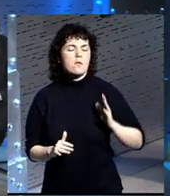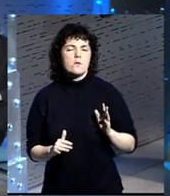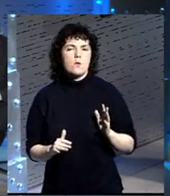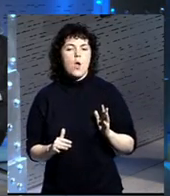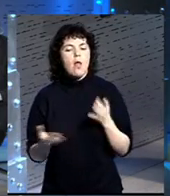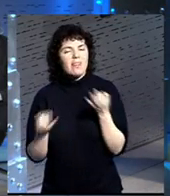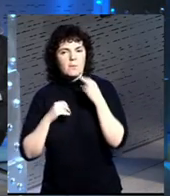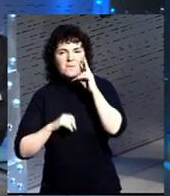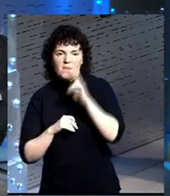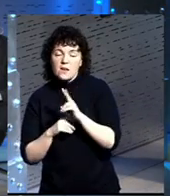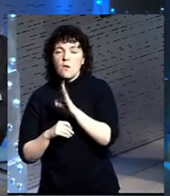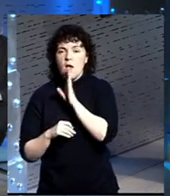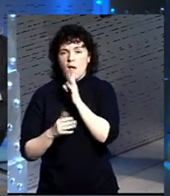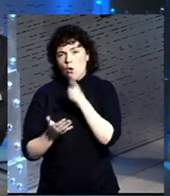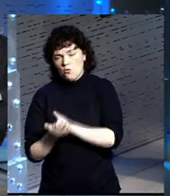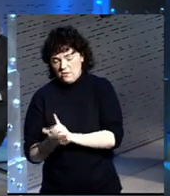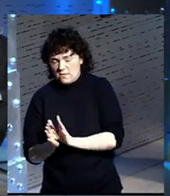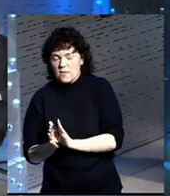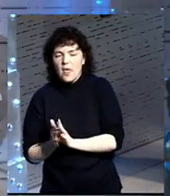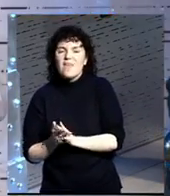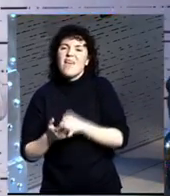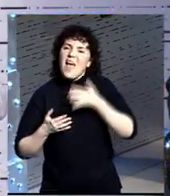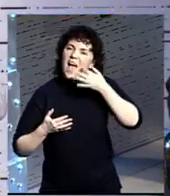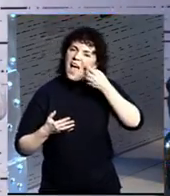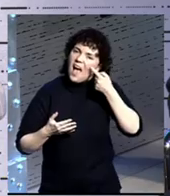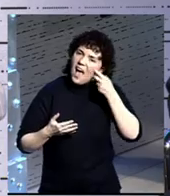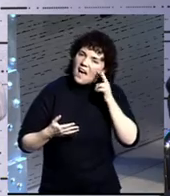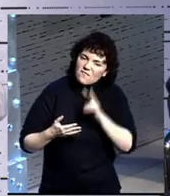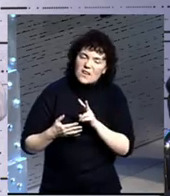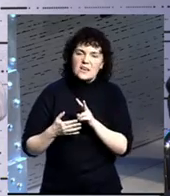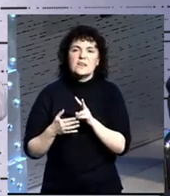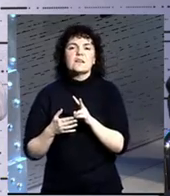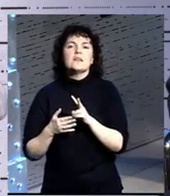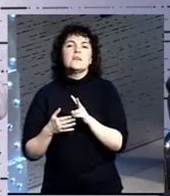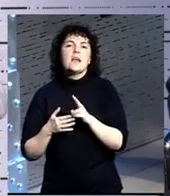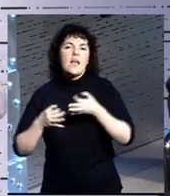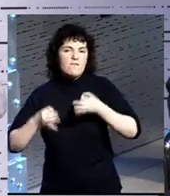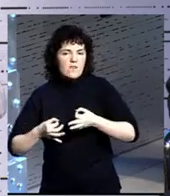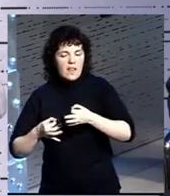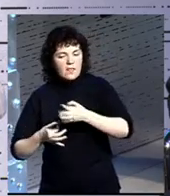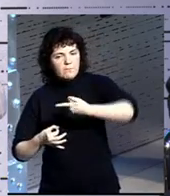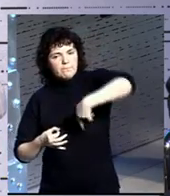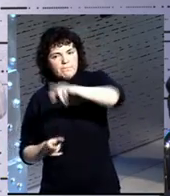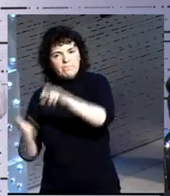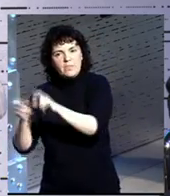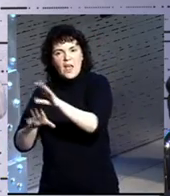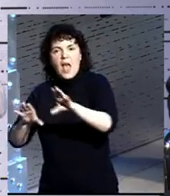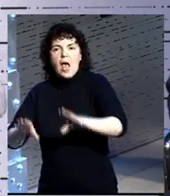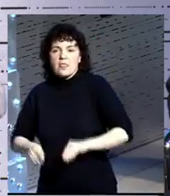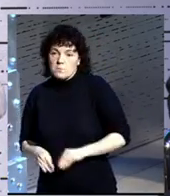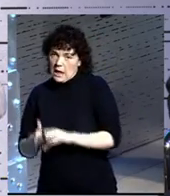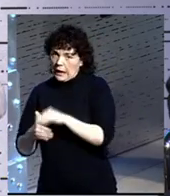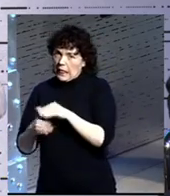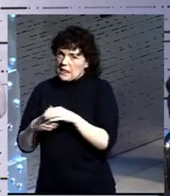Hay que ver, vuelvo a lo de antes, hay que ver de verdad qué penetración o qué aceptación tienen por parte de los